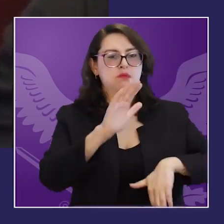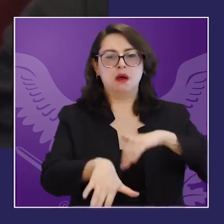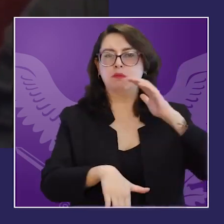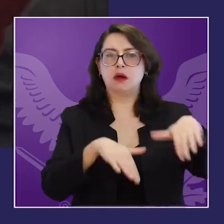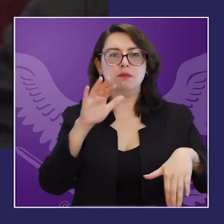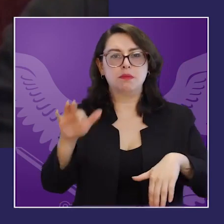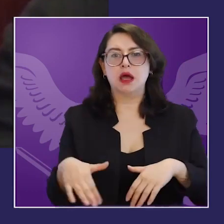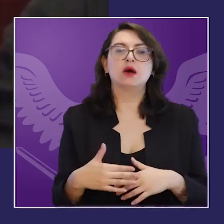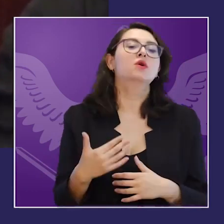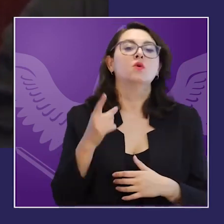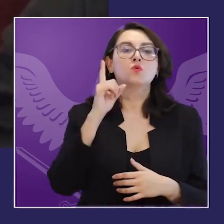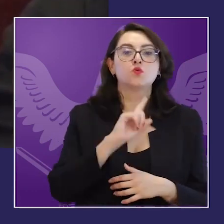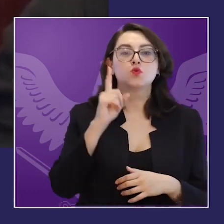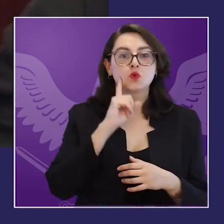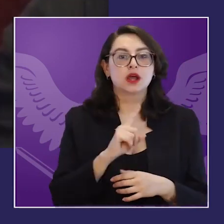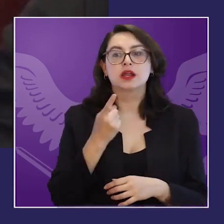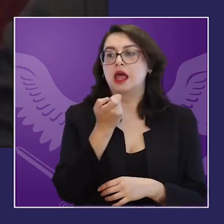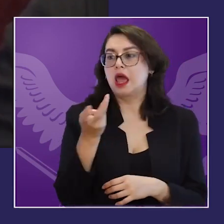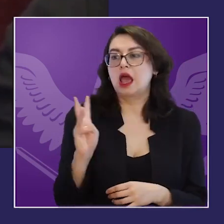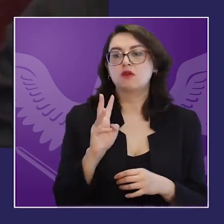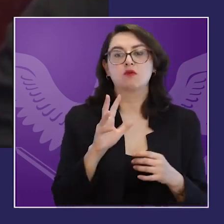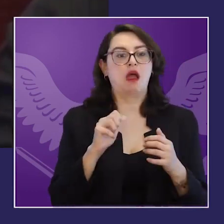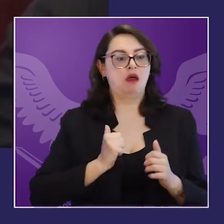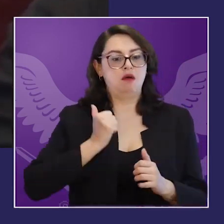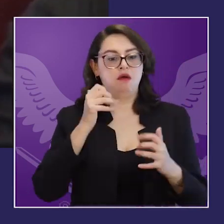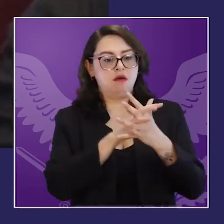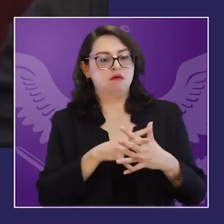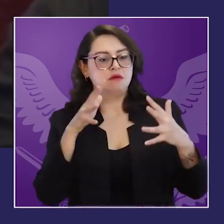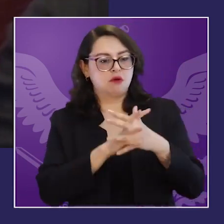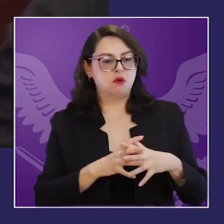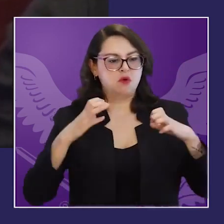de las mujeres fueron usados, mutilados, humillados,